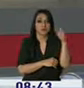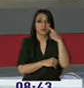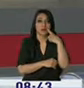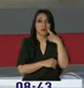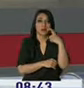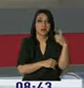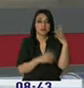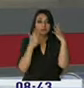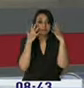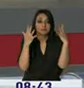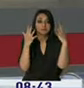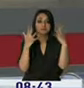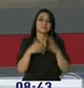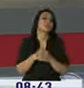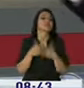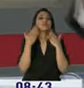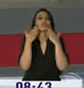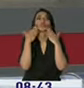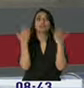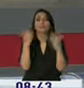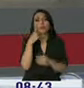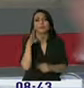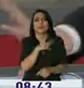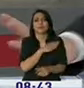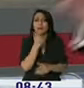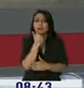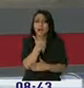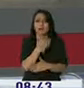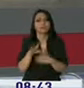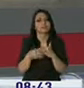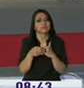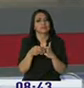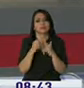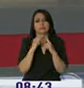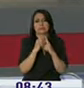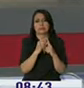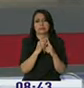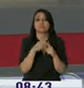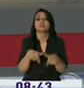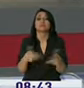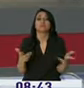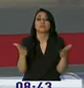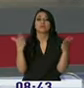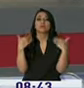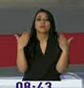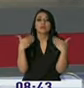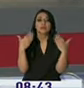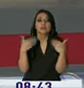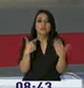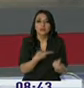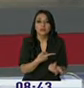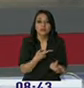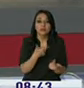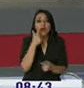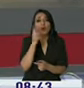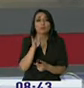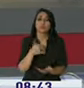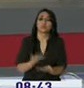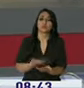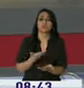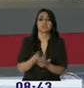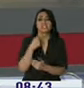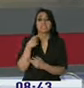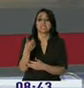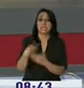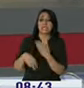ponerle Nardental, cromañón y alguna otra cosita más. Pasó en Guayaquil. Este sujeto justifica la agresión al